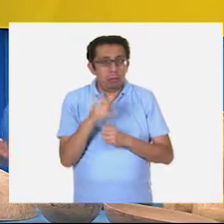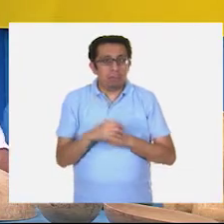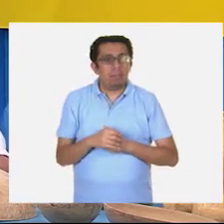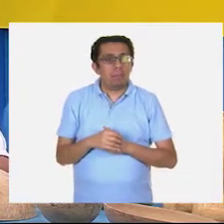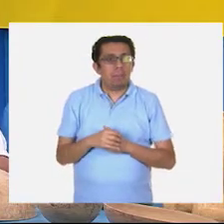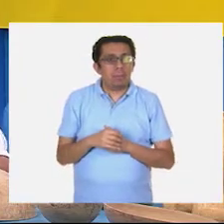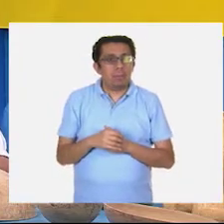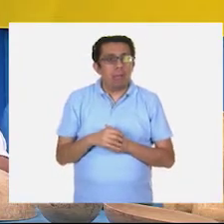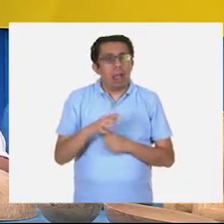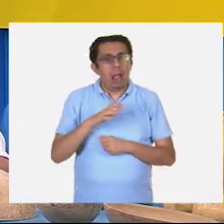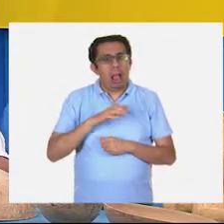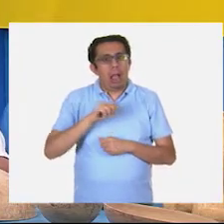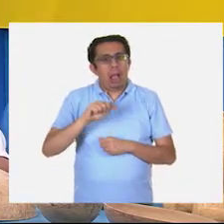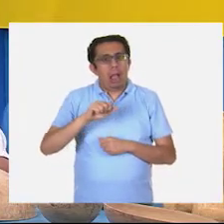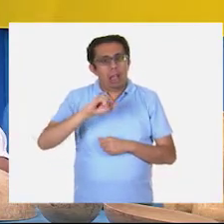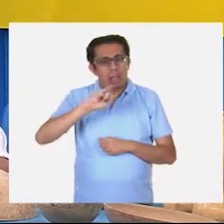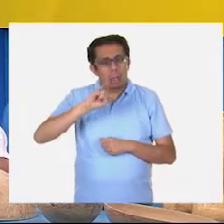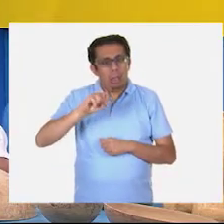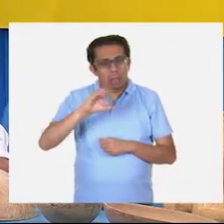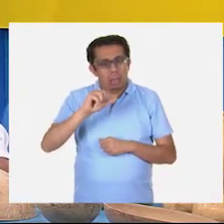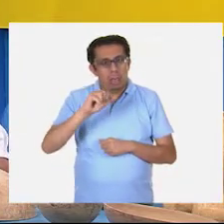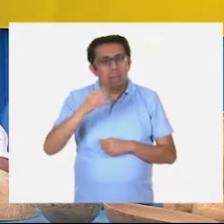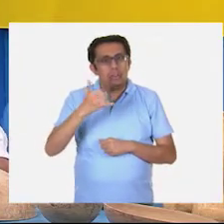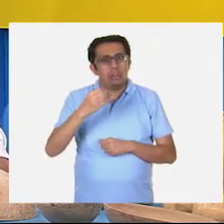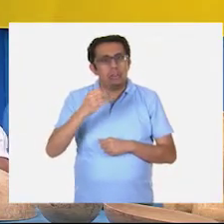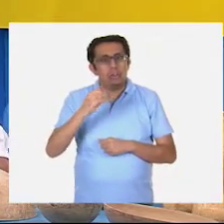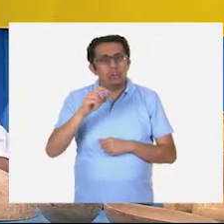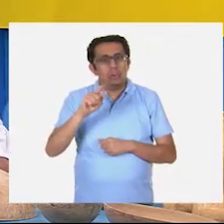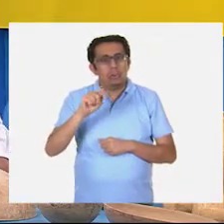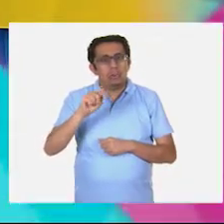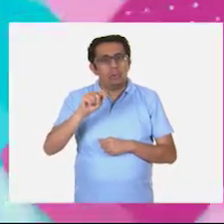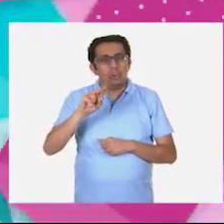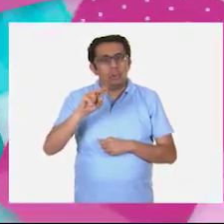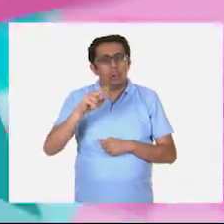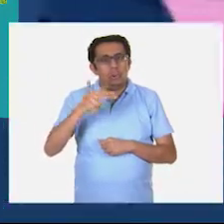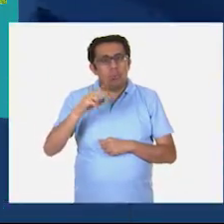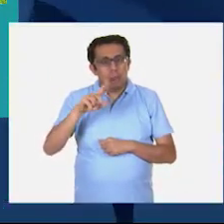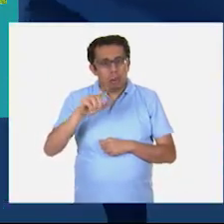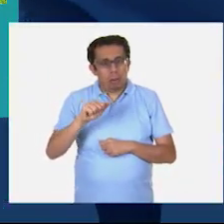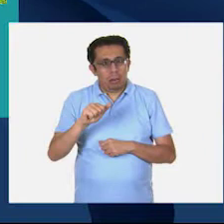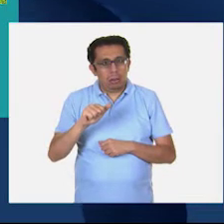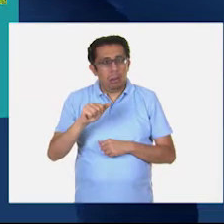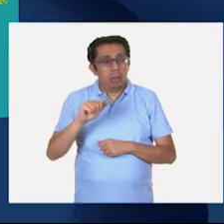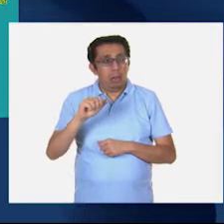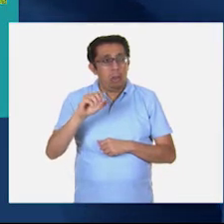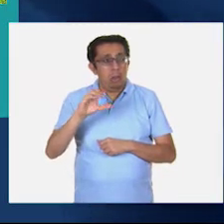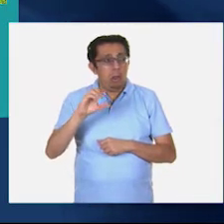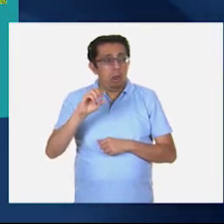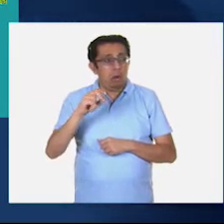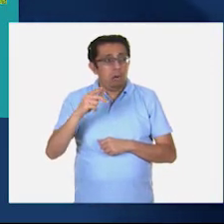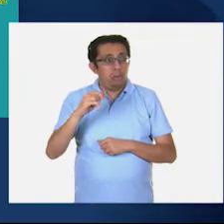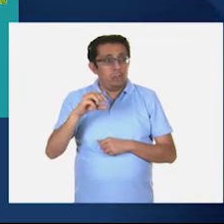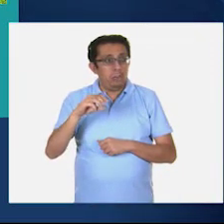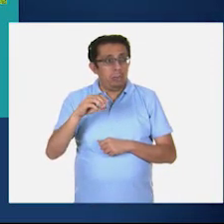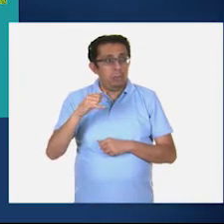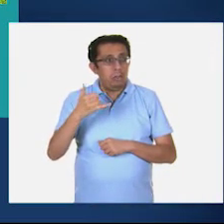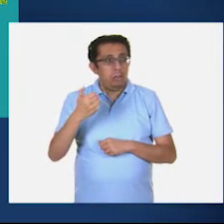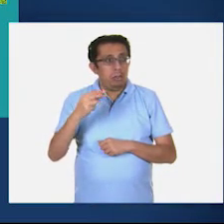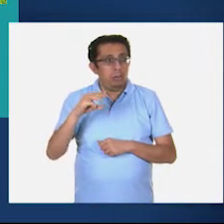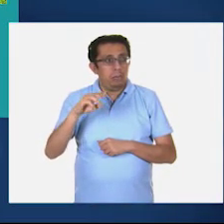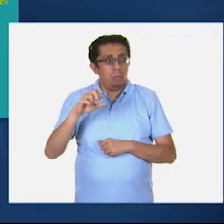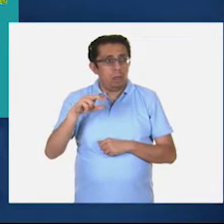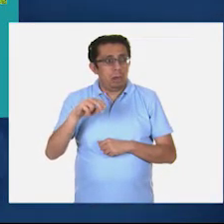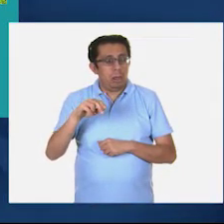son el Ajica, Yutunagua, Cochimi, Cochimi Yumana, Seri,